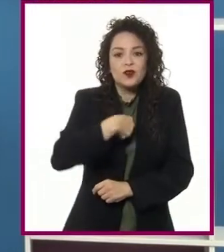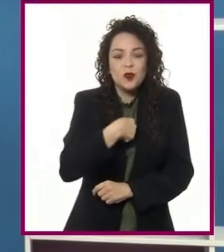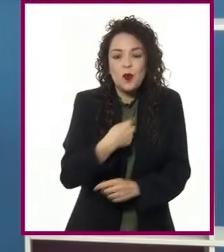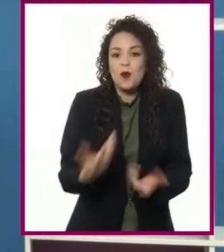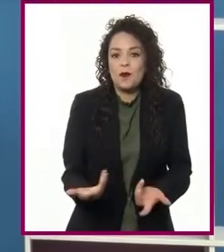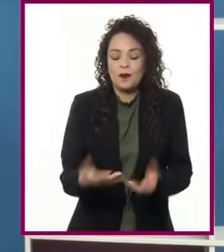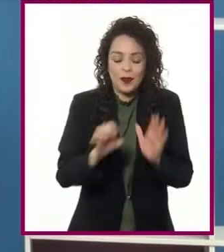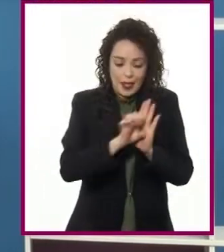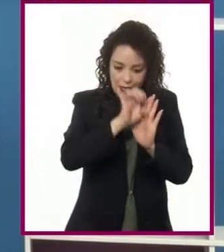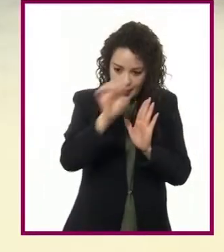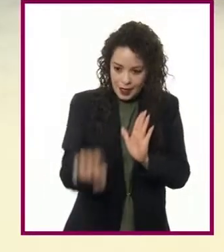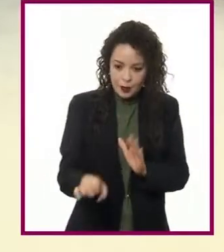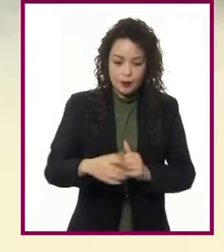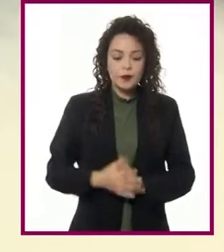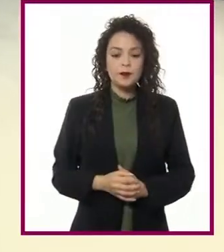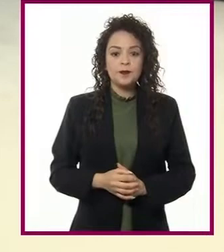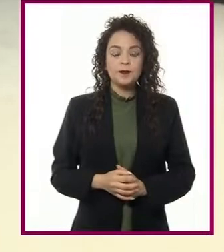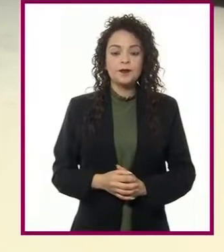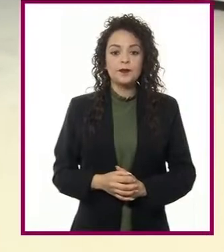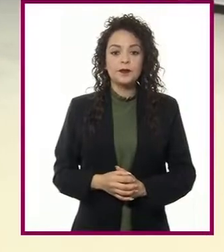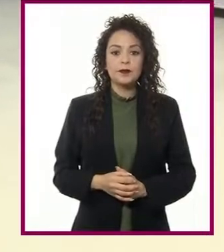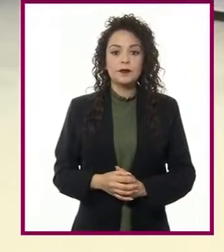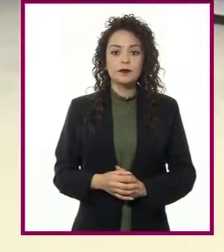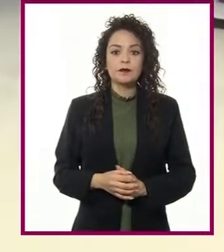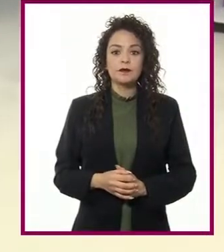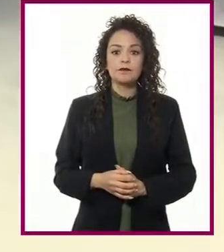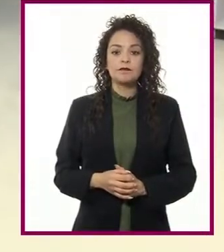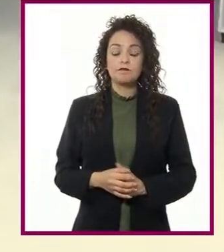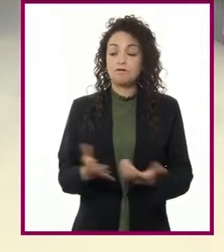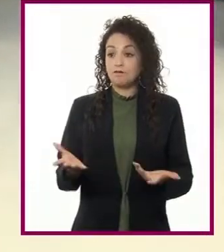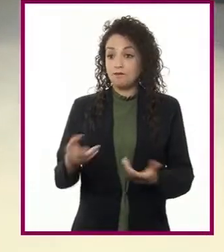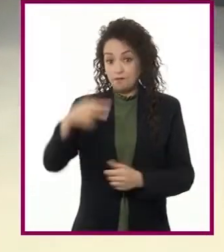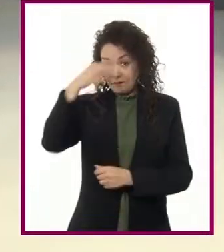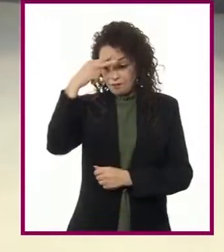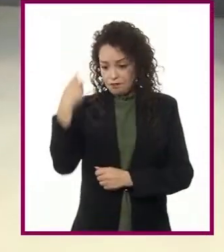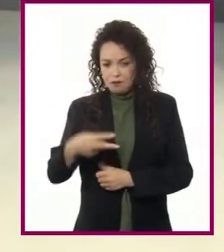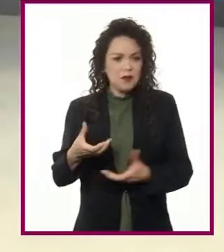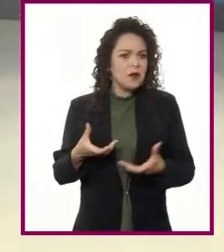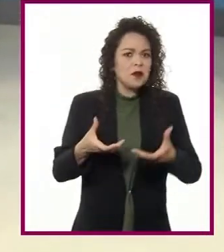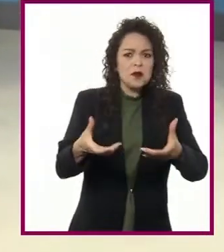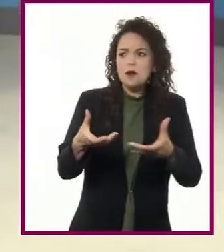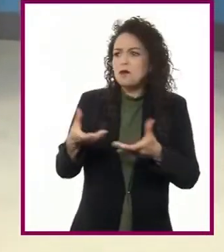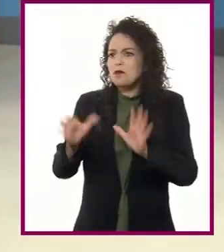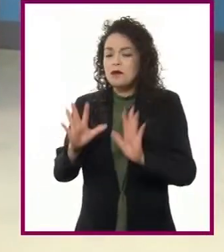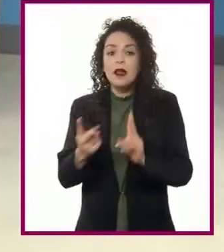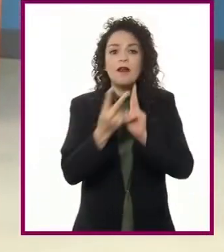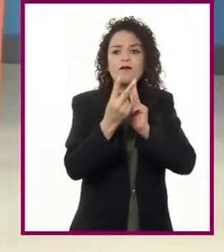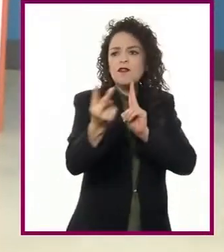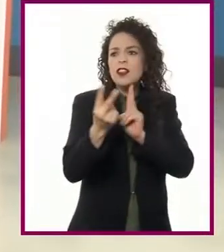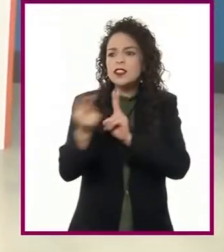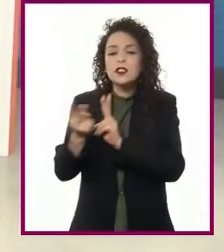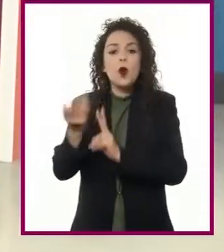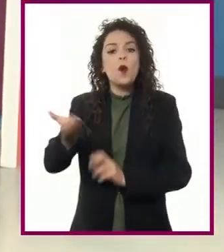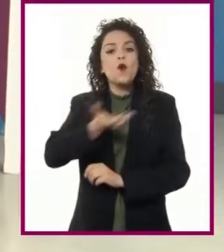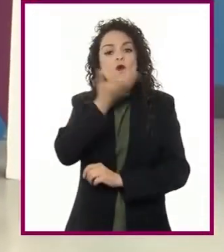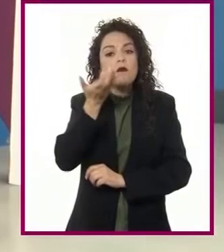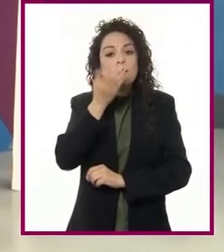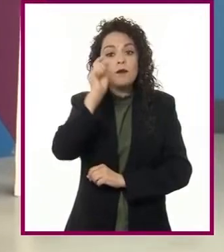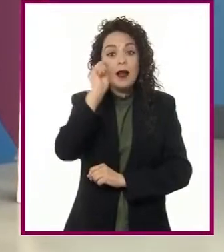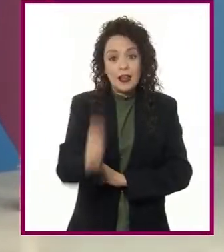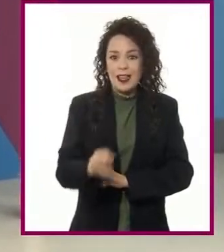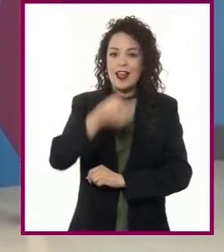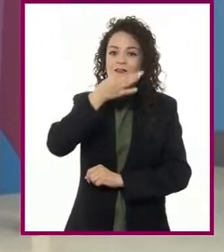un ejemplo. En una calle de México, las y los vecinos tienen la costumbre de festejar el Día de